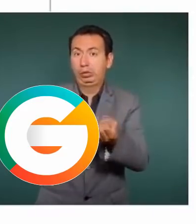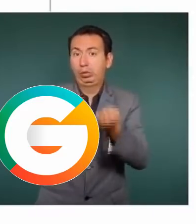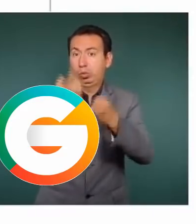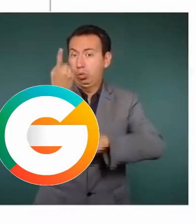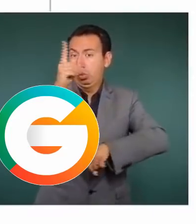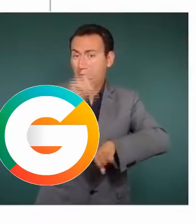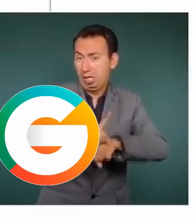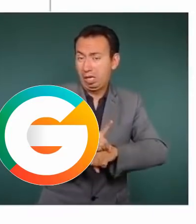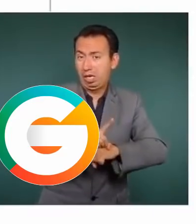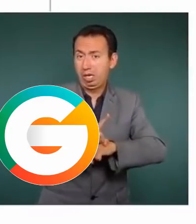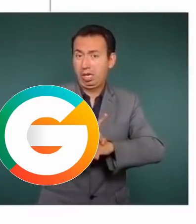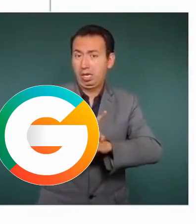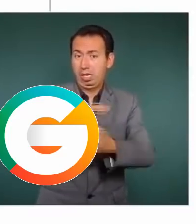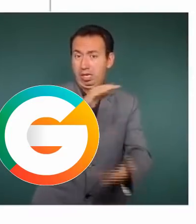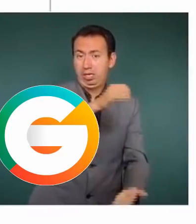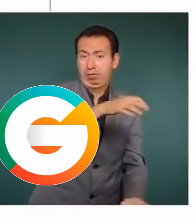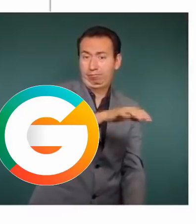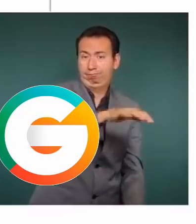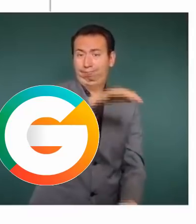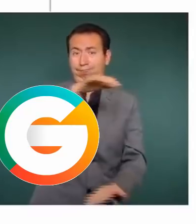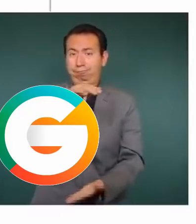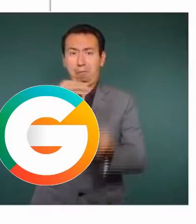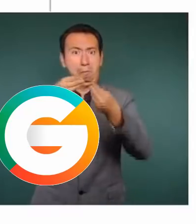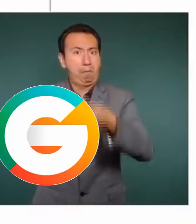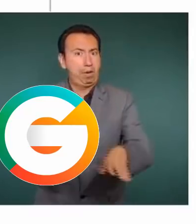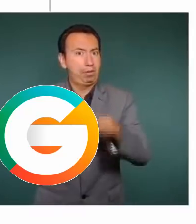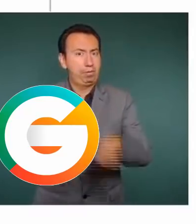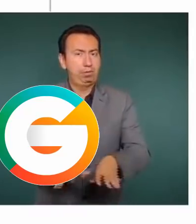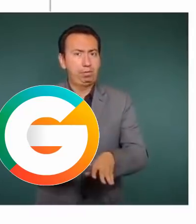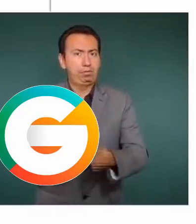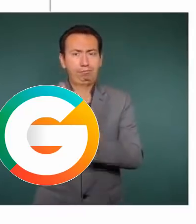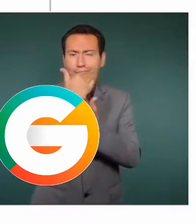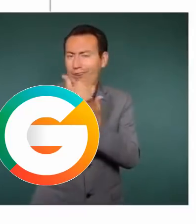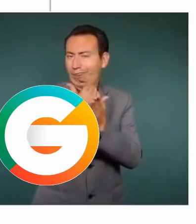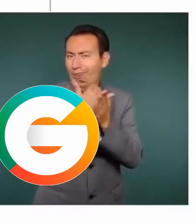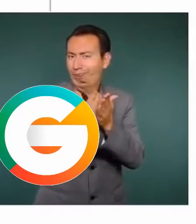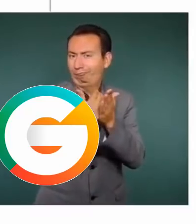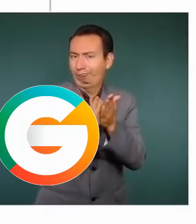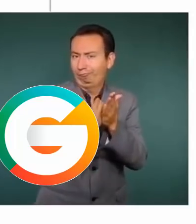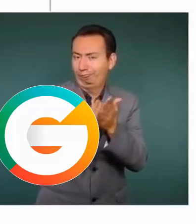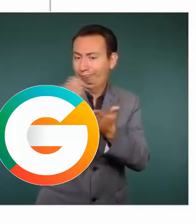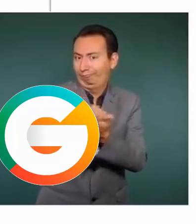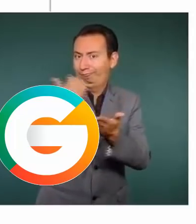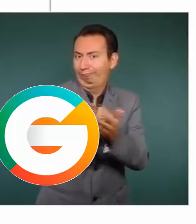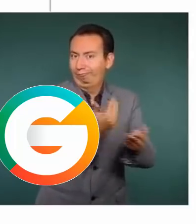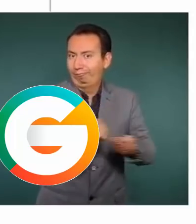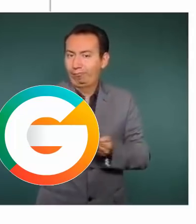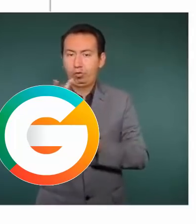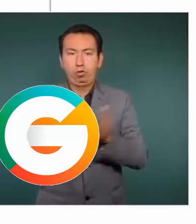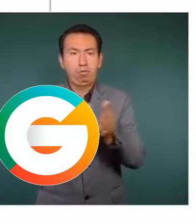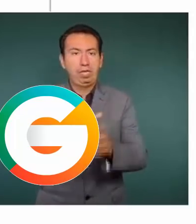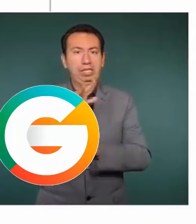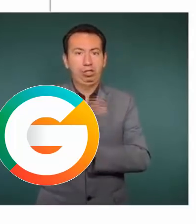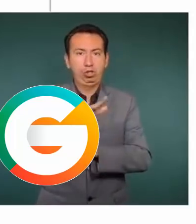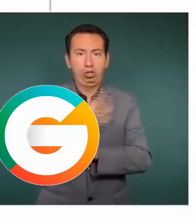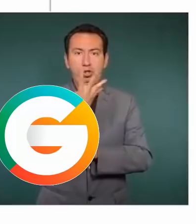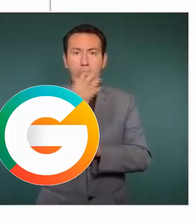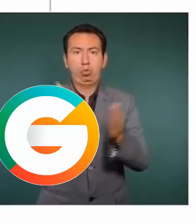día que se tenía de pérdida también ha ido reduciéndose. Empezamos en el 2018